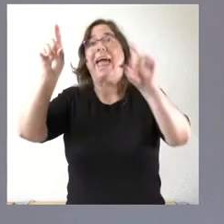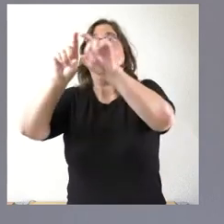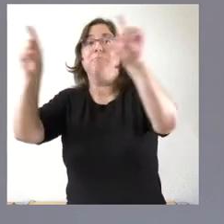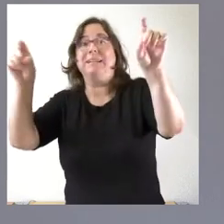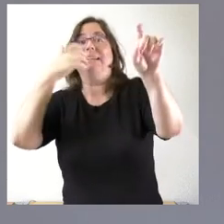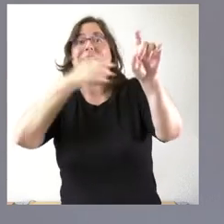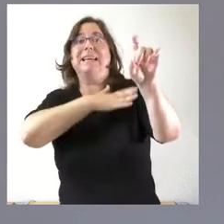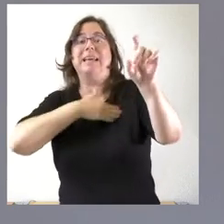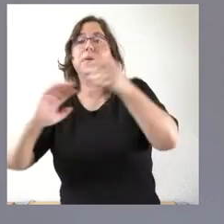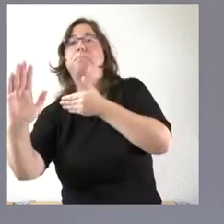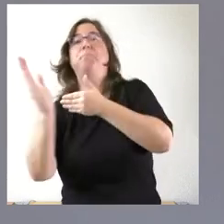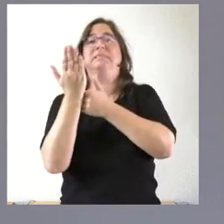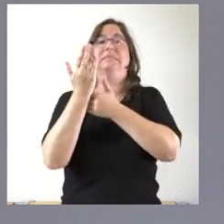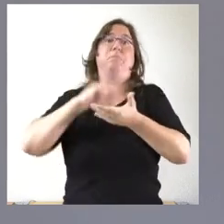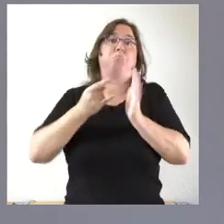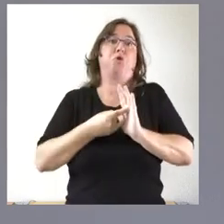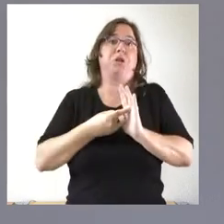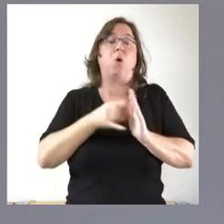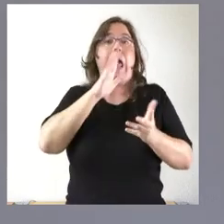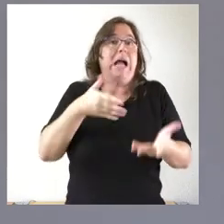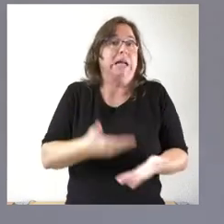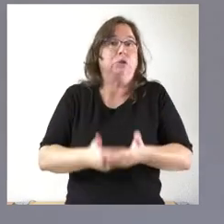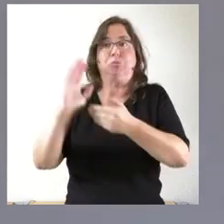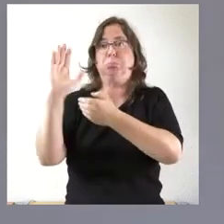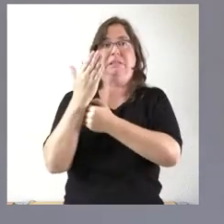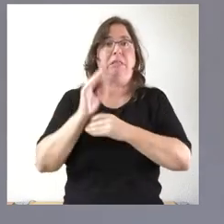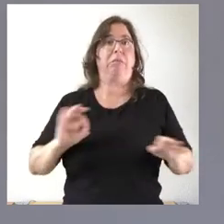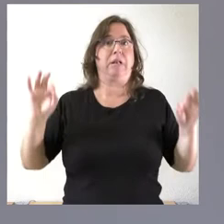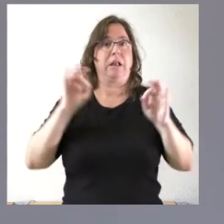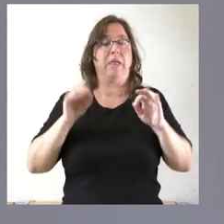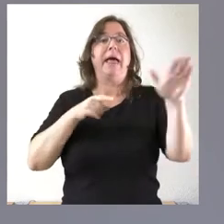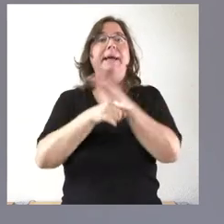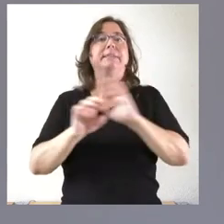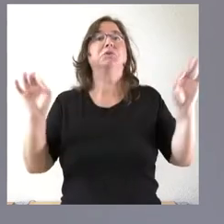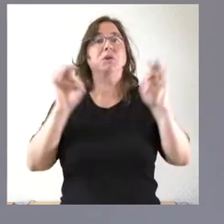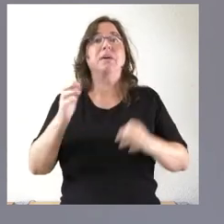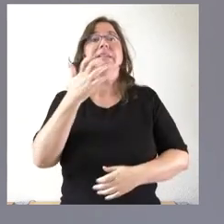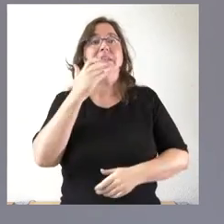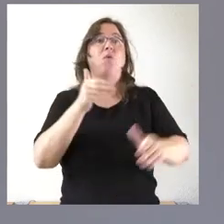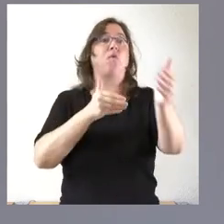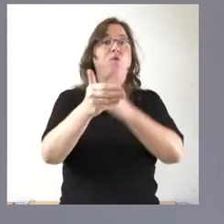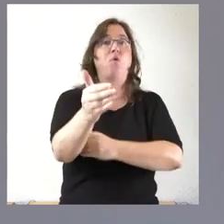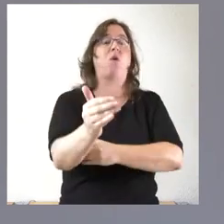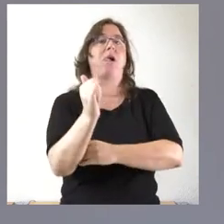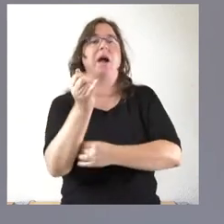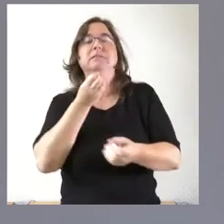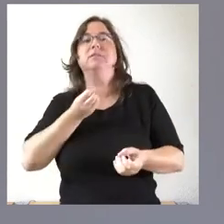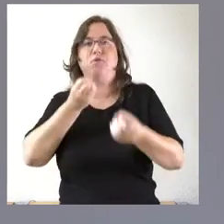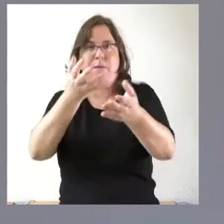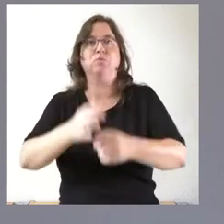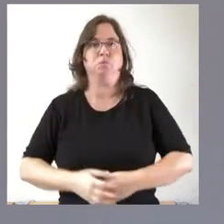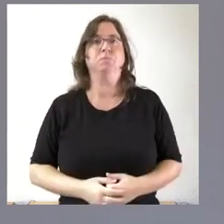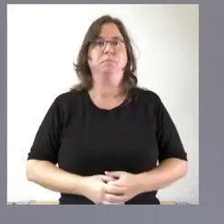presenten su proyecto, ¿no? Hasta el día de hoy no lo han presentado y, por tanto, no ha habido ninguna tramitación, pero si la hubiera en el futuro, también les informaríamos con